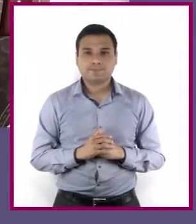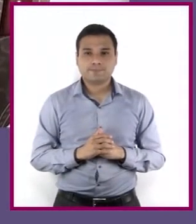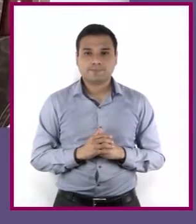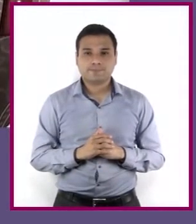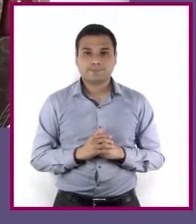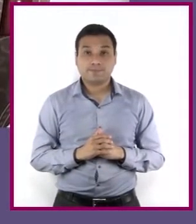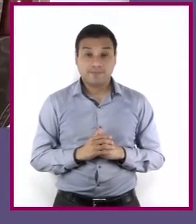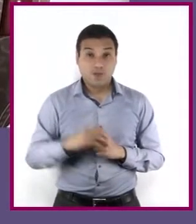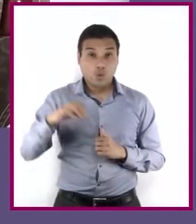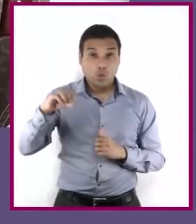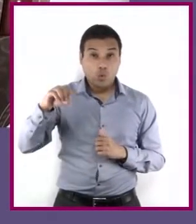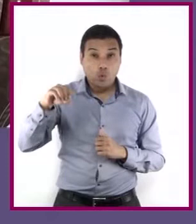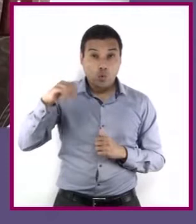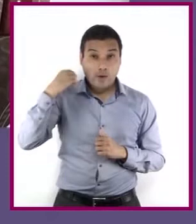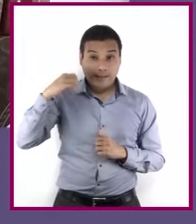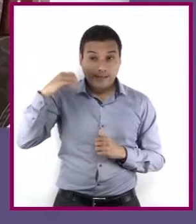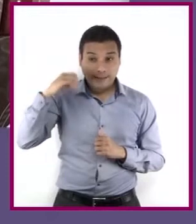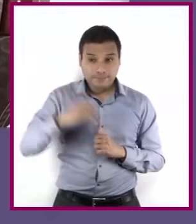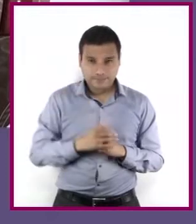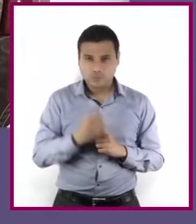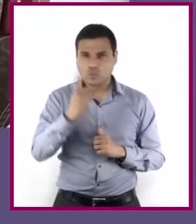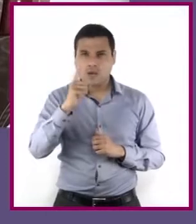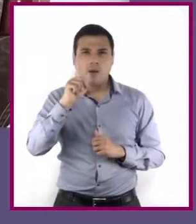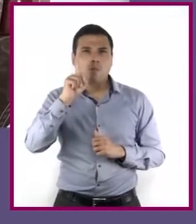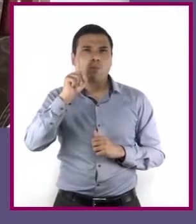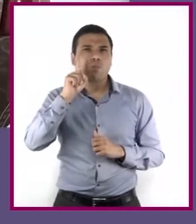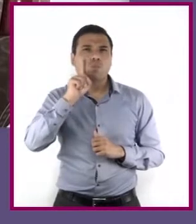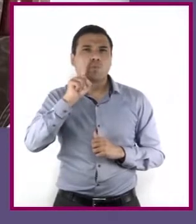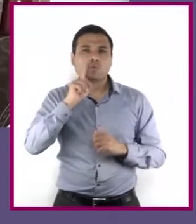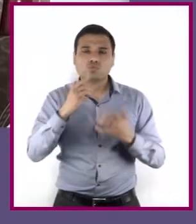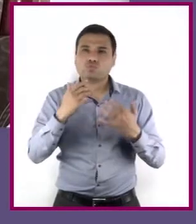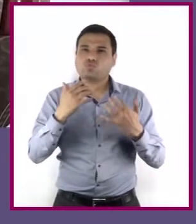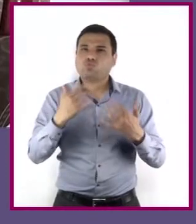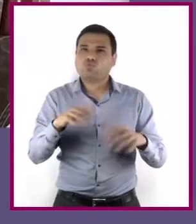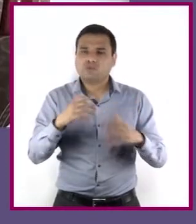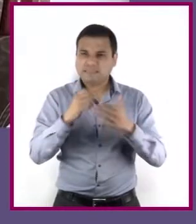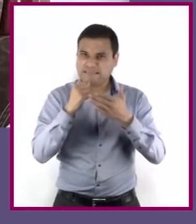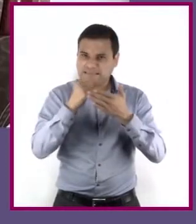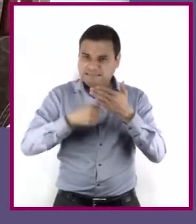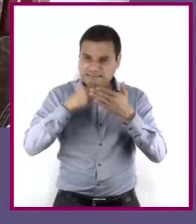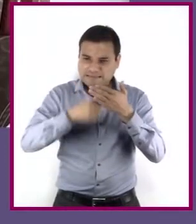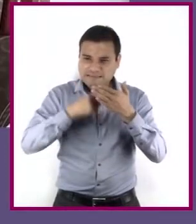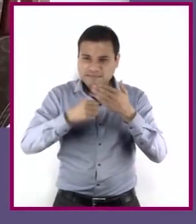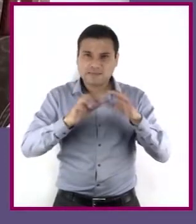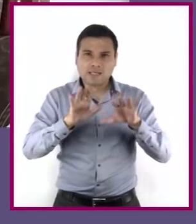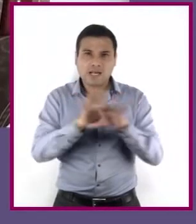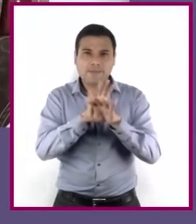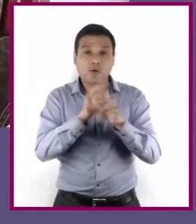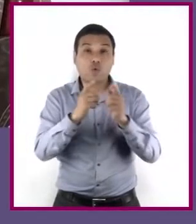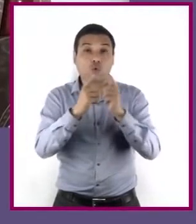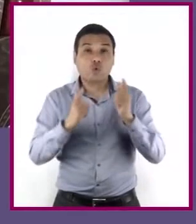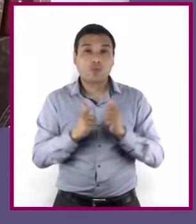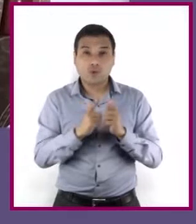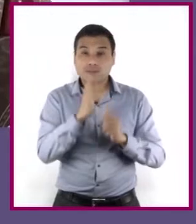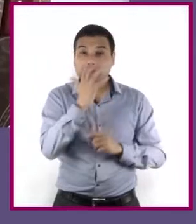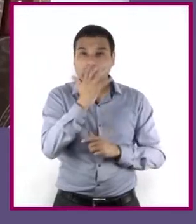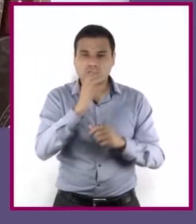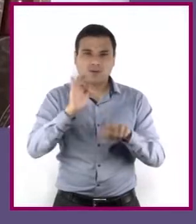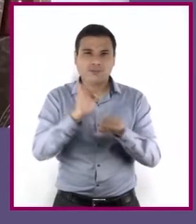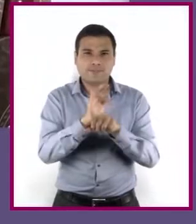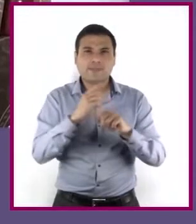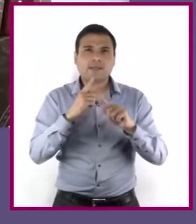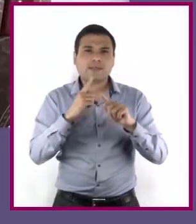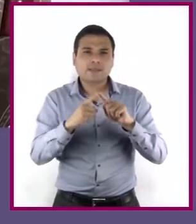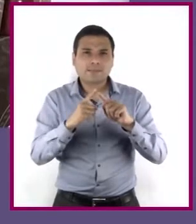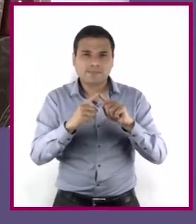En Oaxaca, una mujer que logró cambiar la realidad de otras zapotecas es Eufrosina Cruz